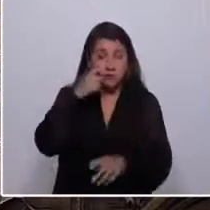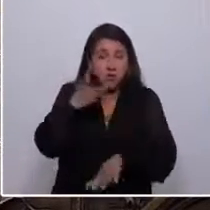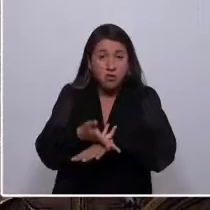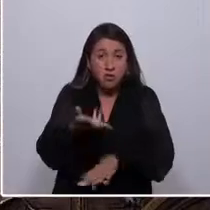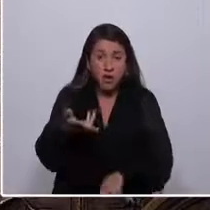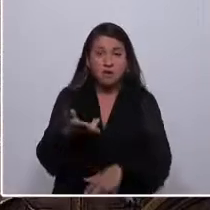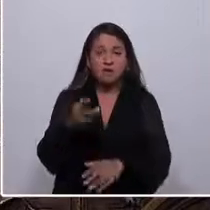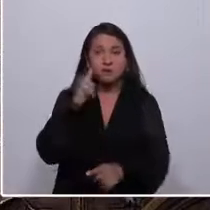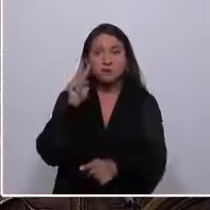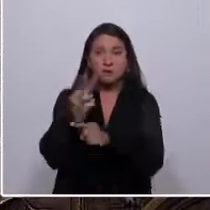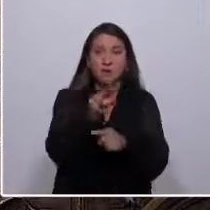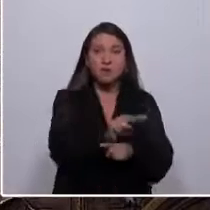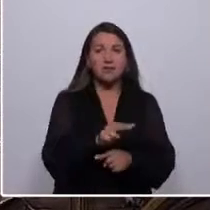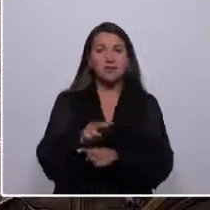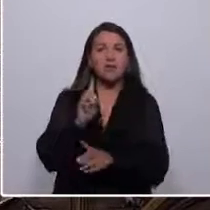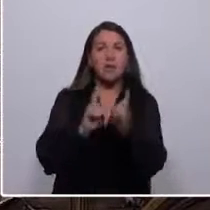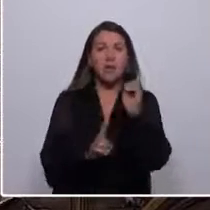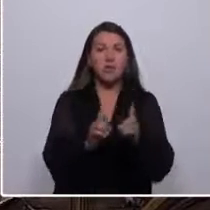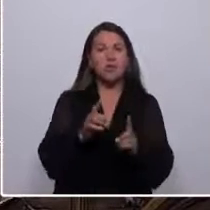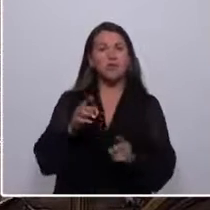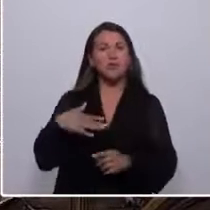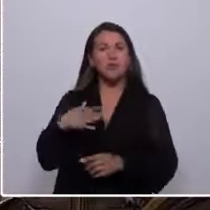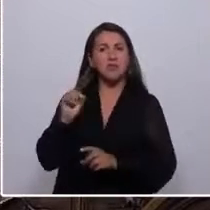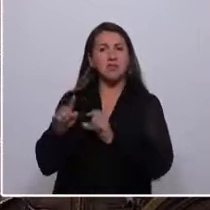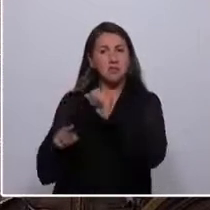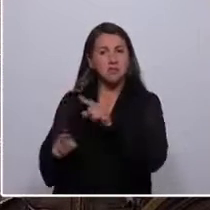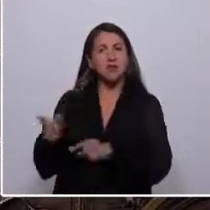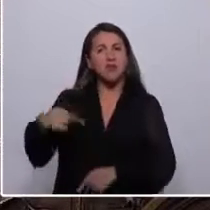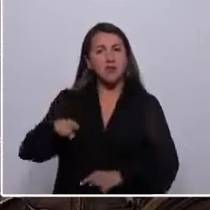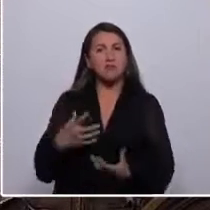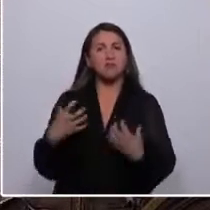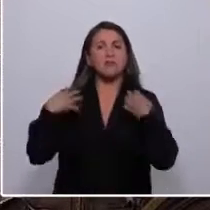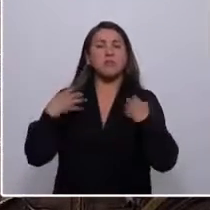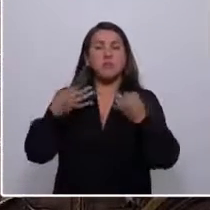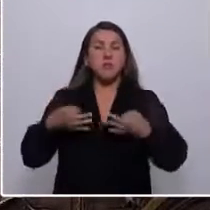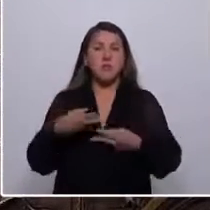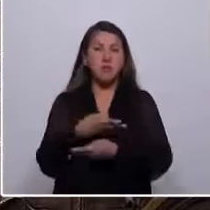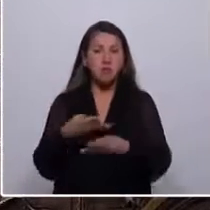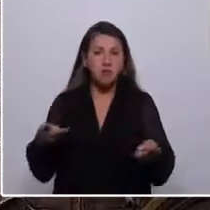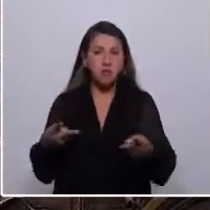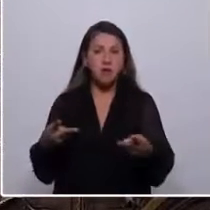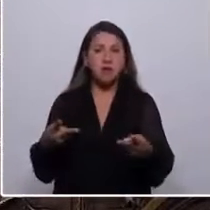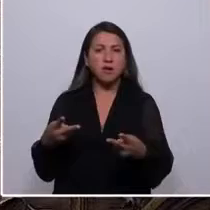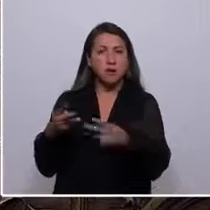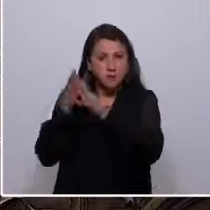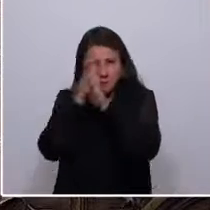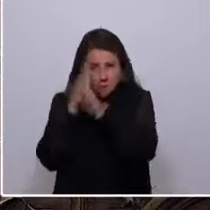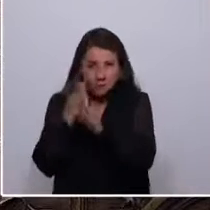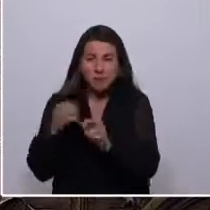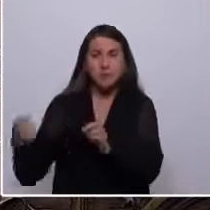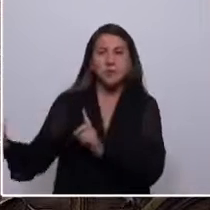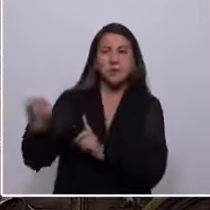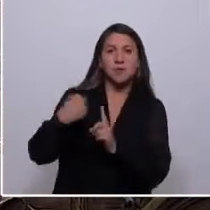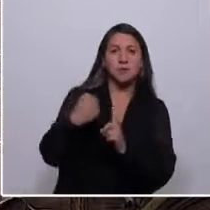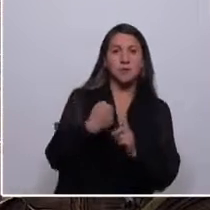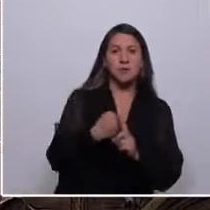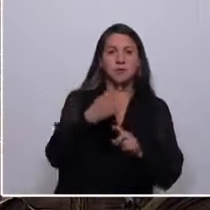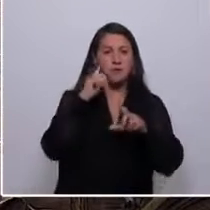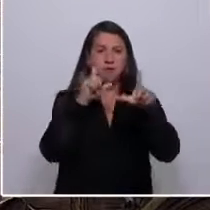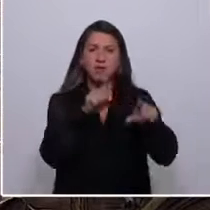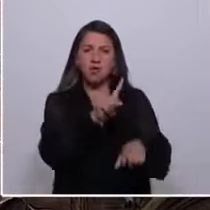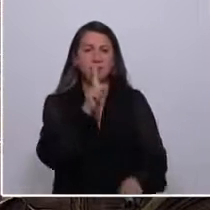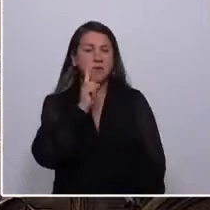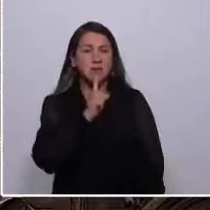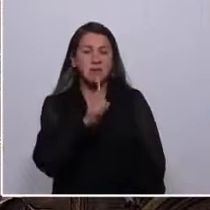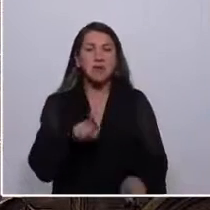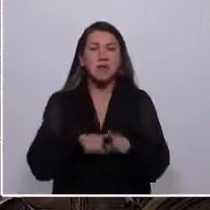sido testigos de cómo aquellos que debían defendernos, aquellos que estaban encargados de la seguridad pública, se filtraban nuestras protestas para desacreditarlas. Nos